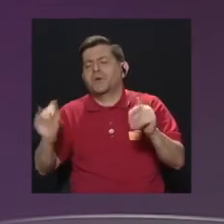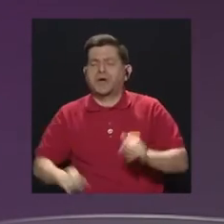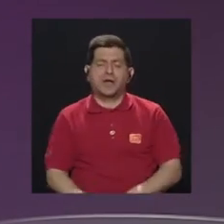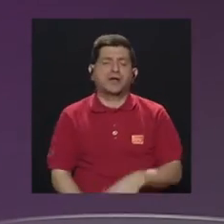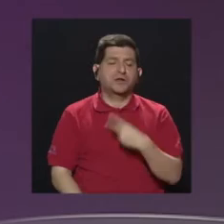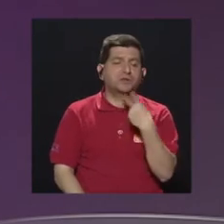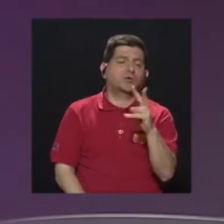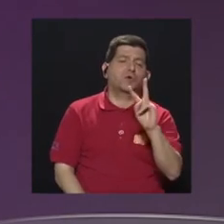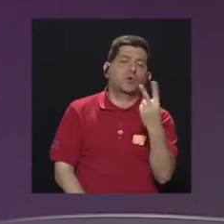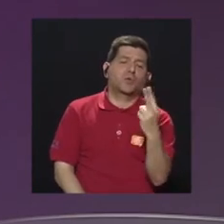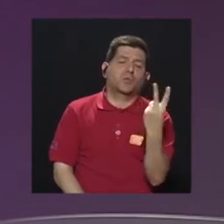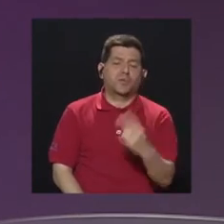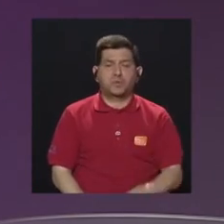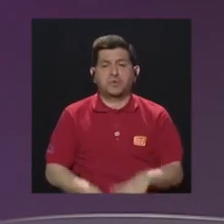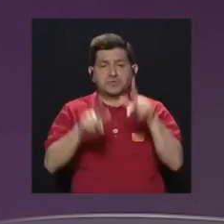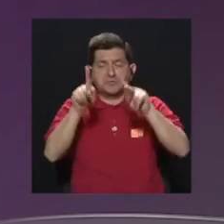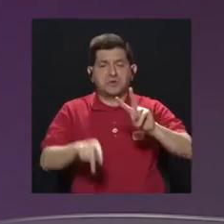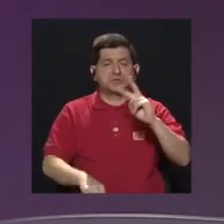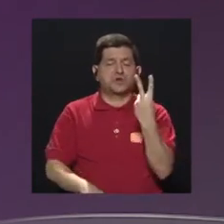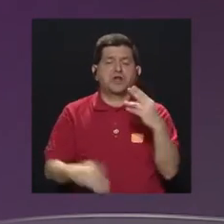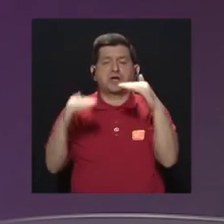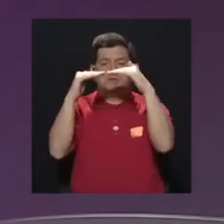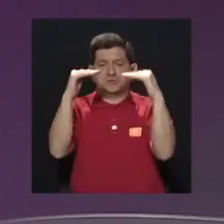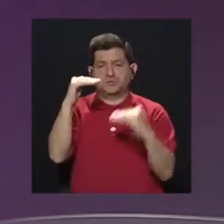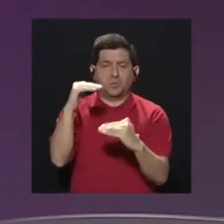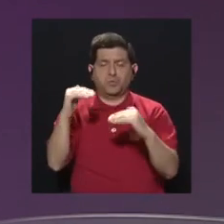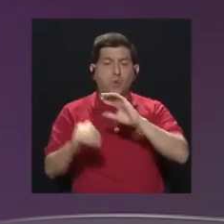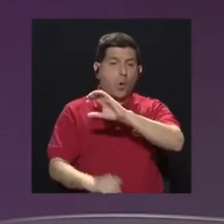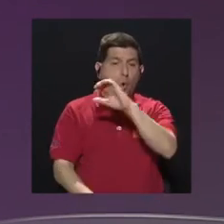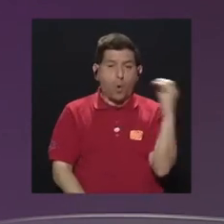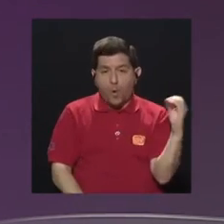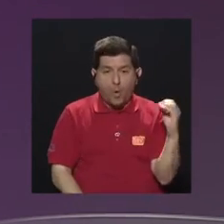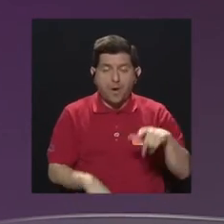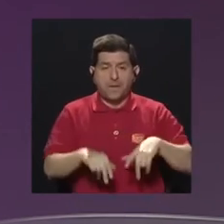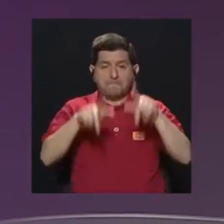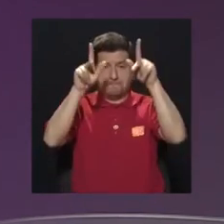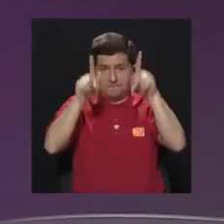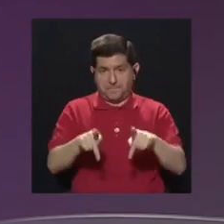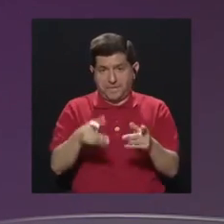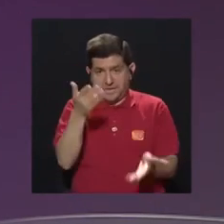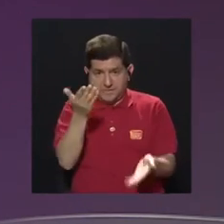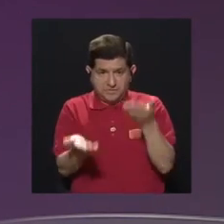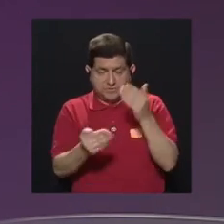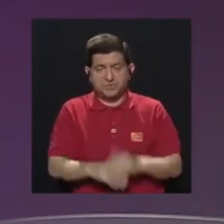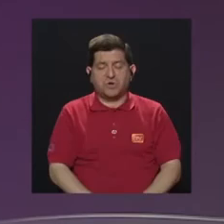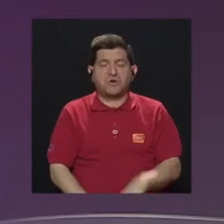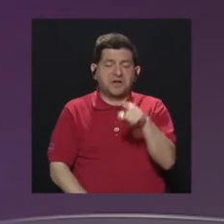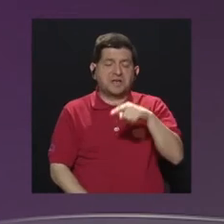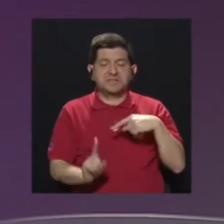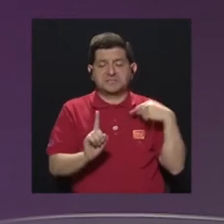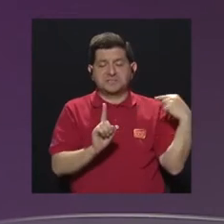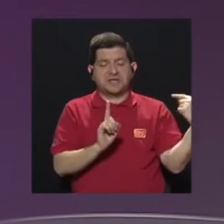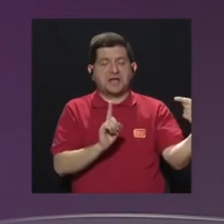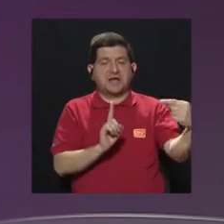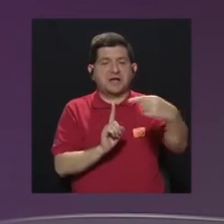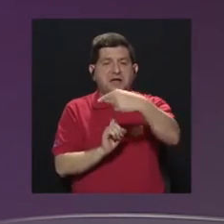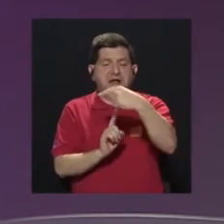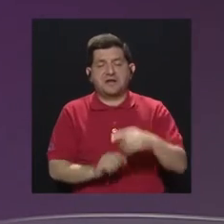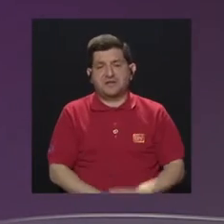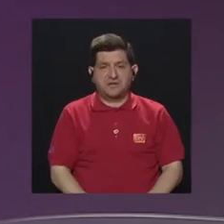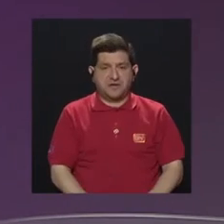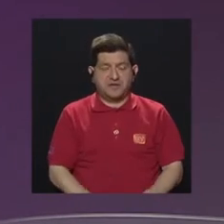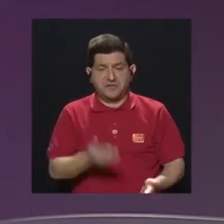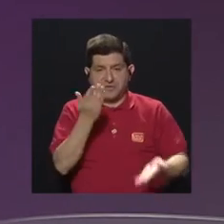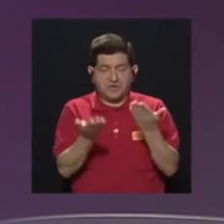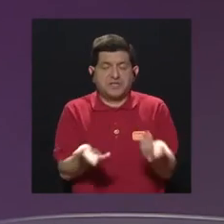voces secundarias como ciudadanas de segunda categoría o como personajes de satelitales o protagónicas en